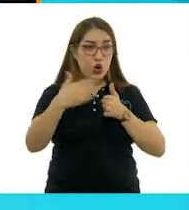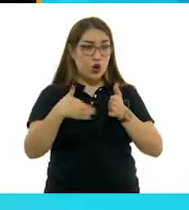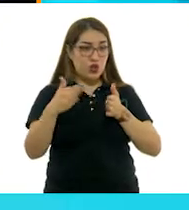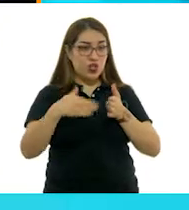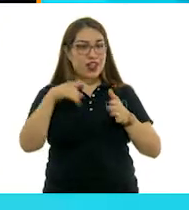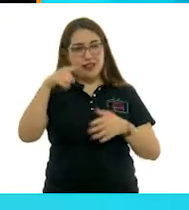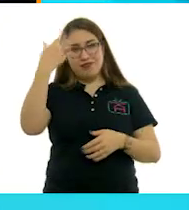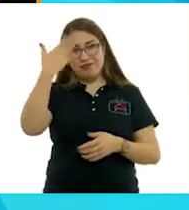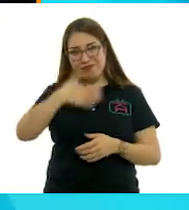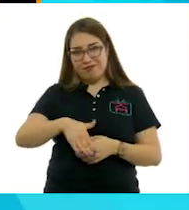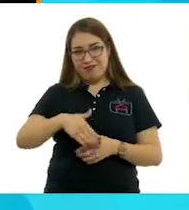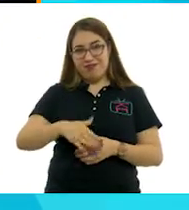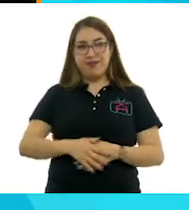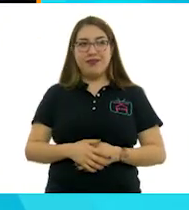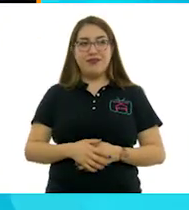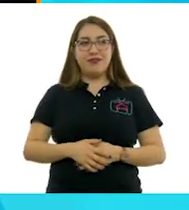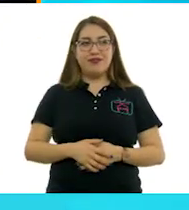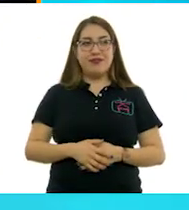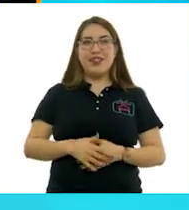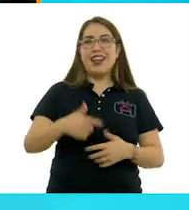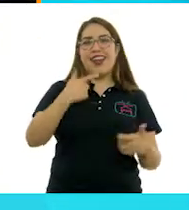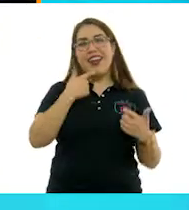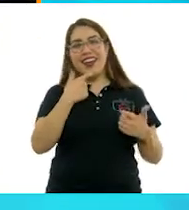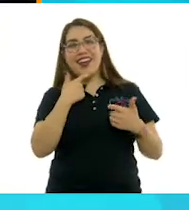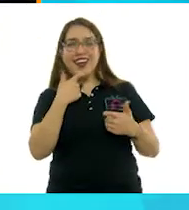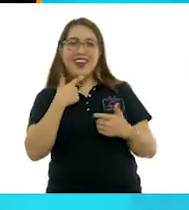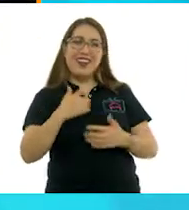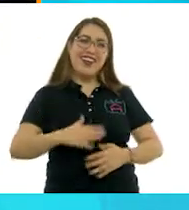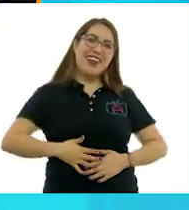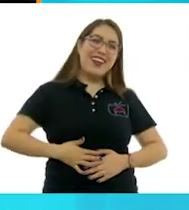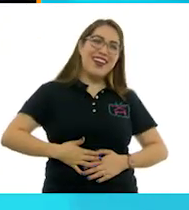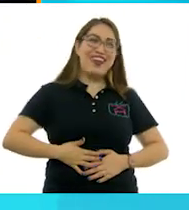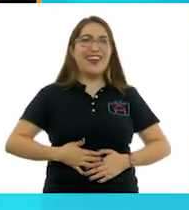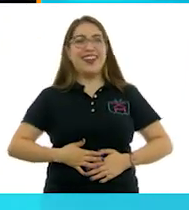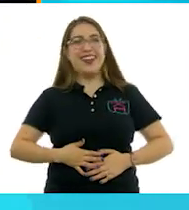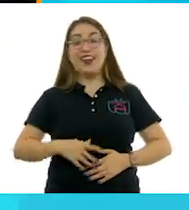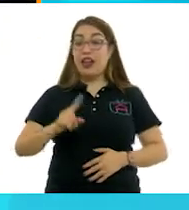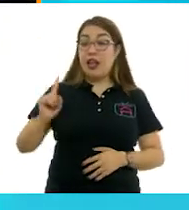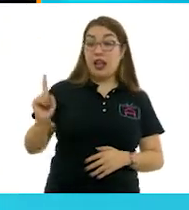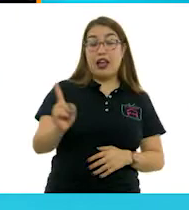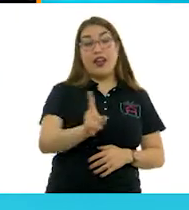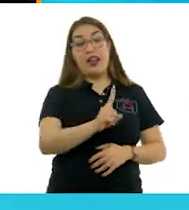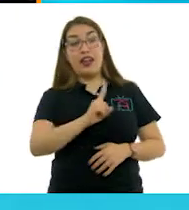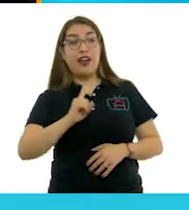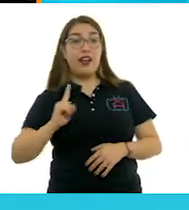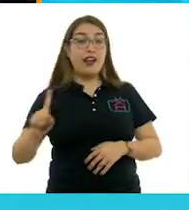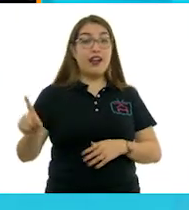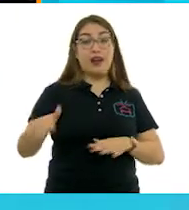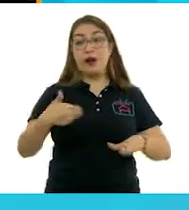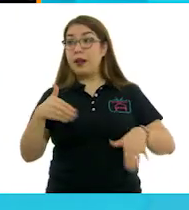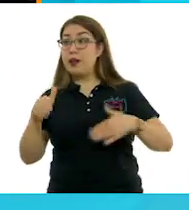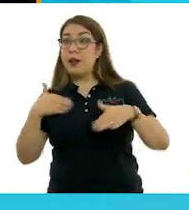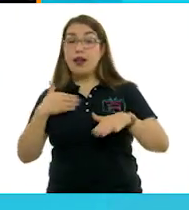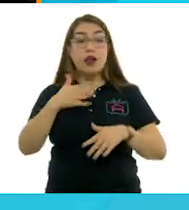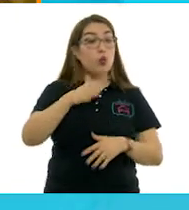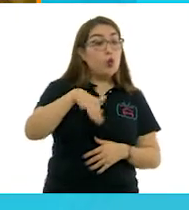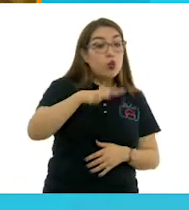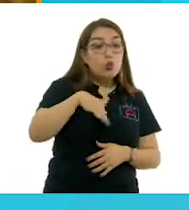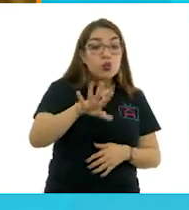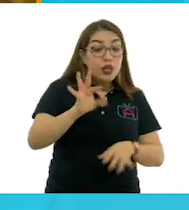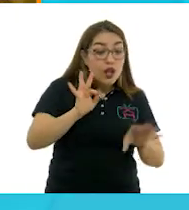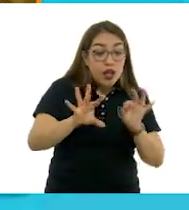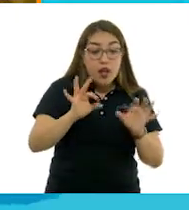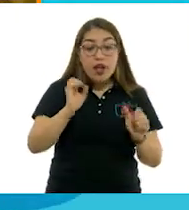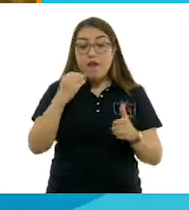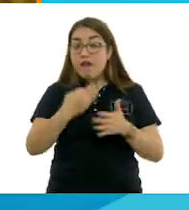saben cómo es, una no para de reír y venir en círculos y círculos, buscando un ingrediente por